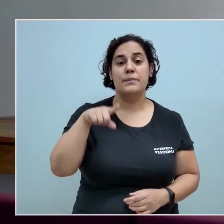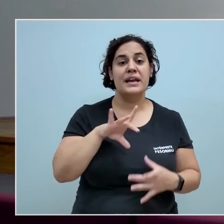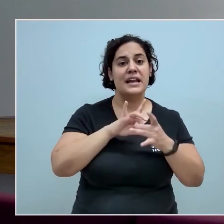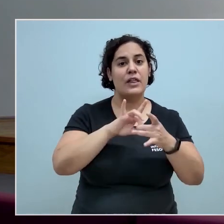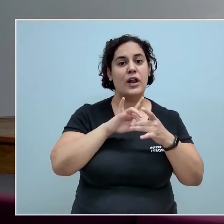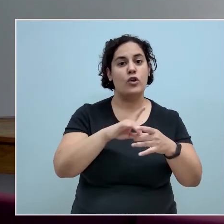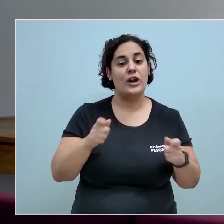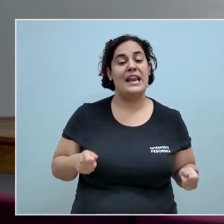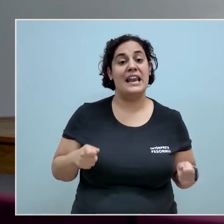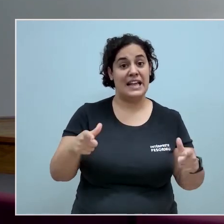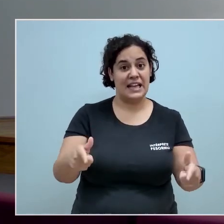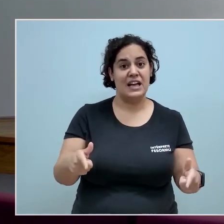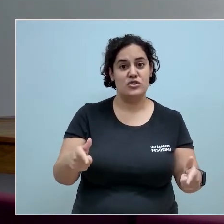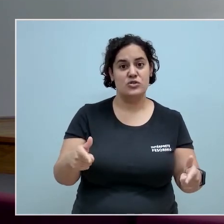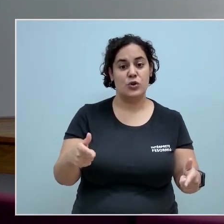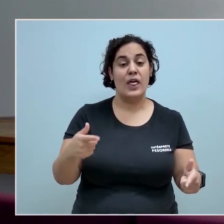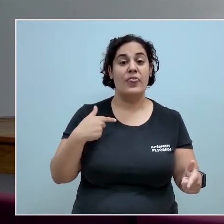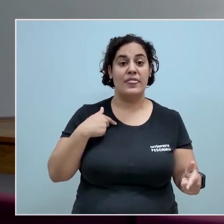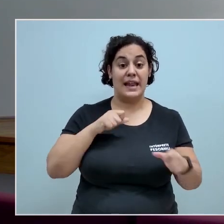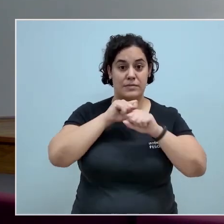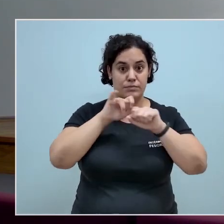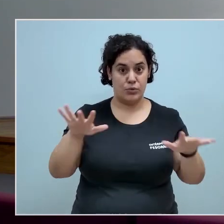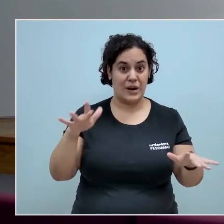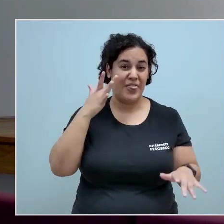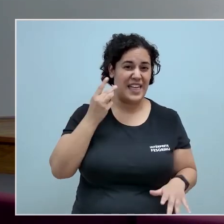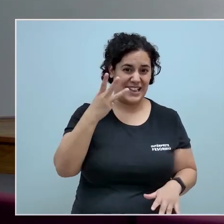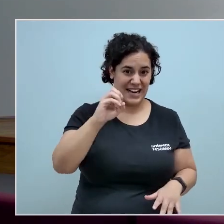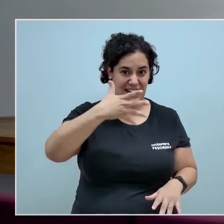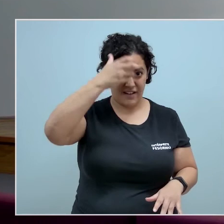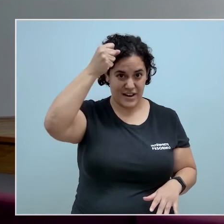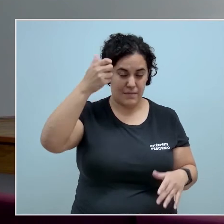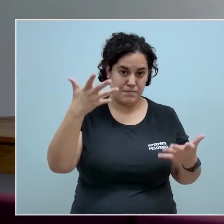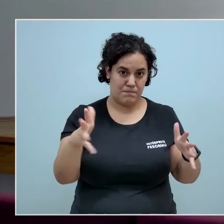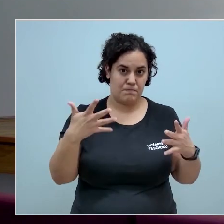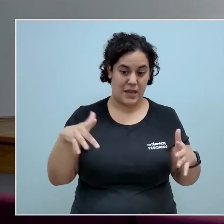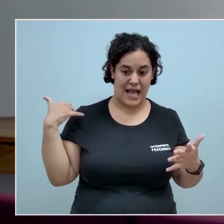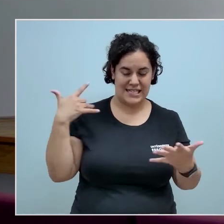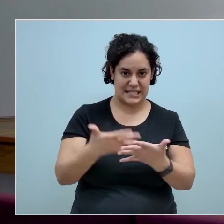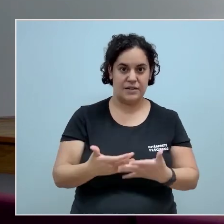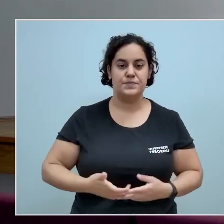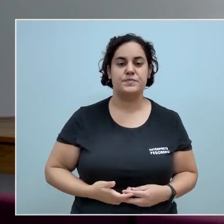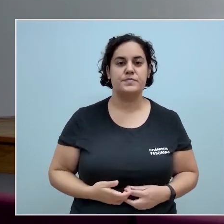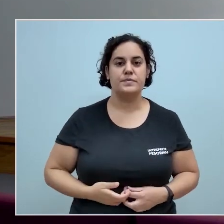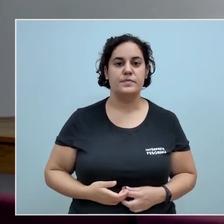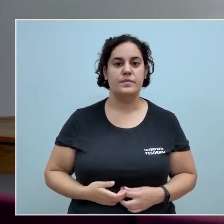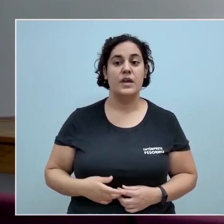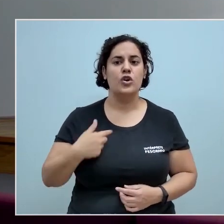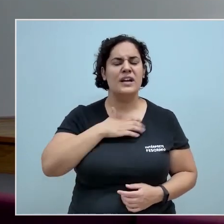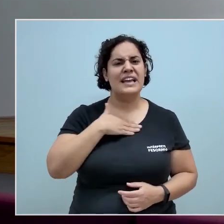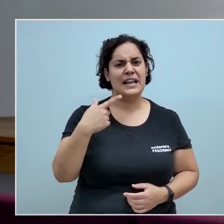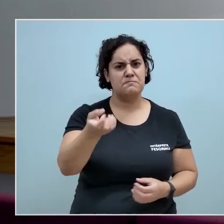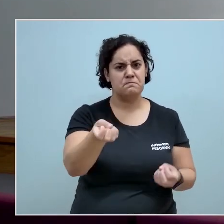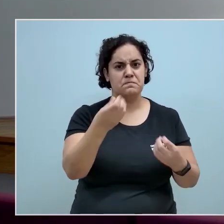para las arcas regionales la primera oleada hasta 30 de abril, bueno, dice que no lo tiene calculado, pero quería que me dijera